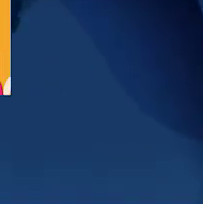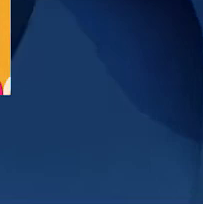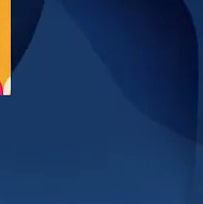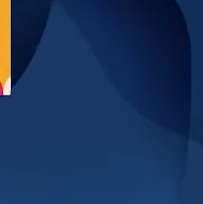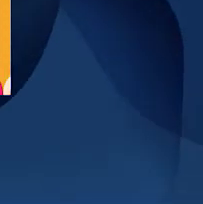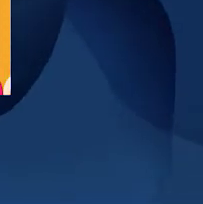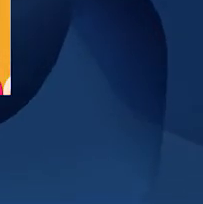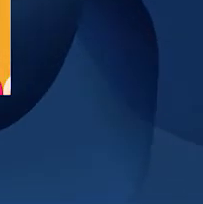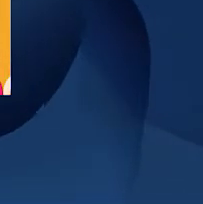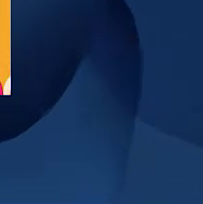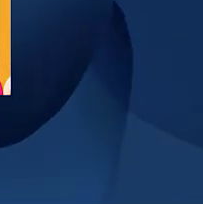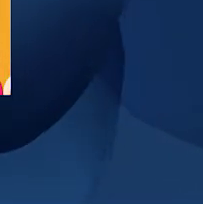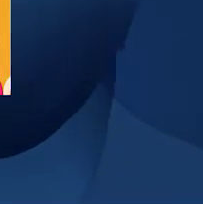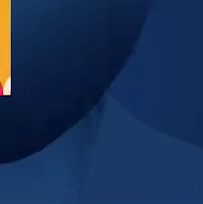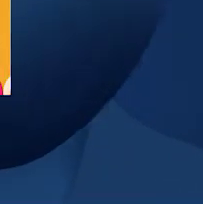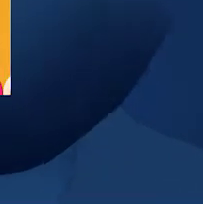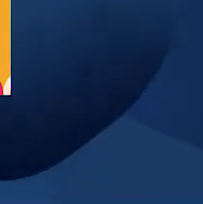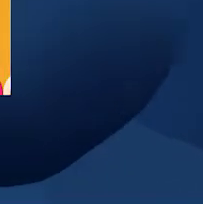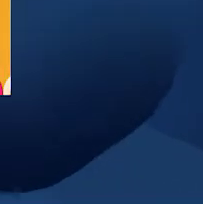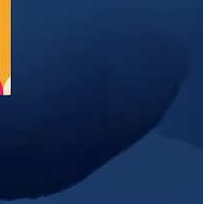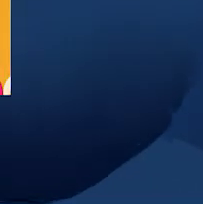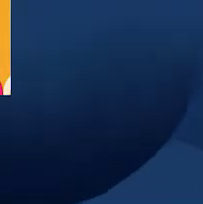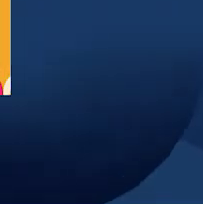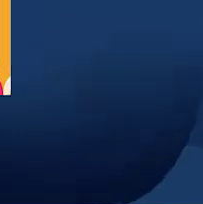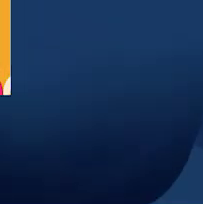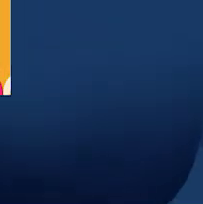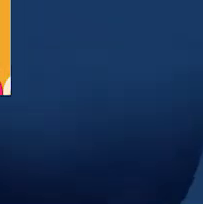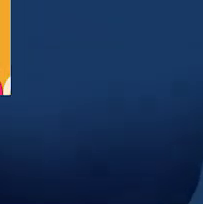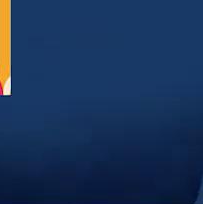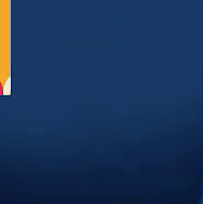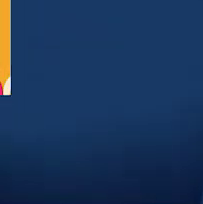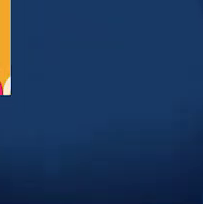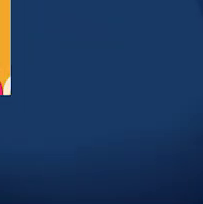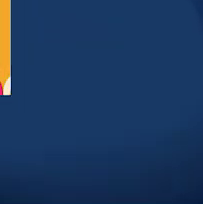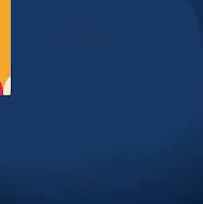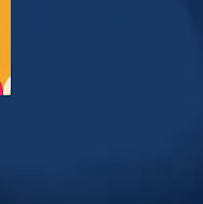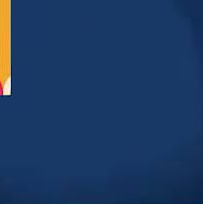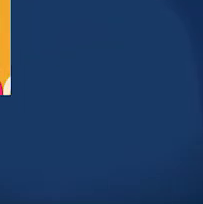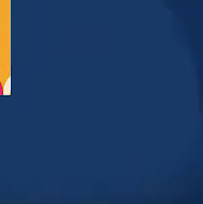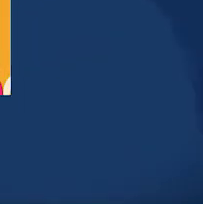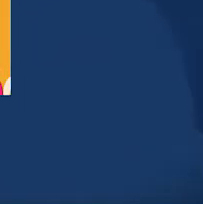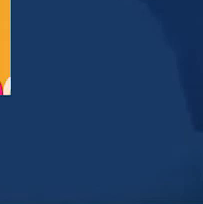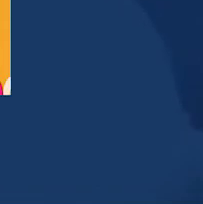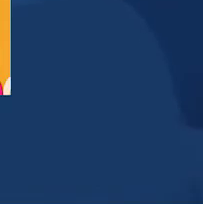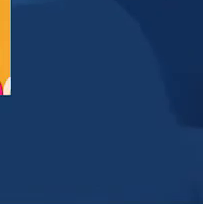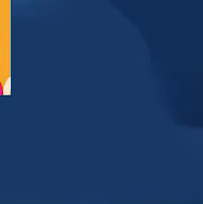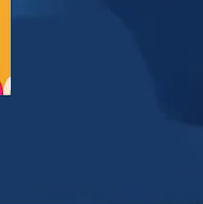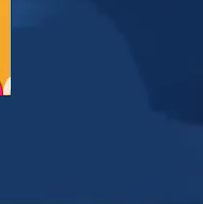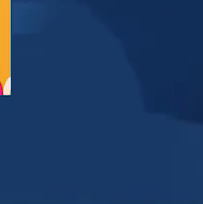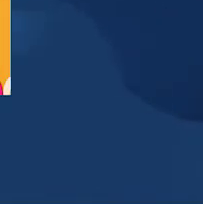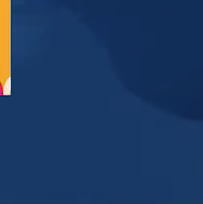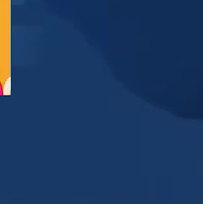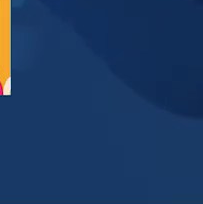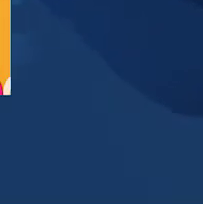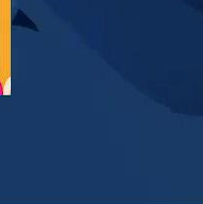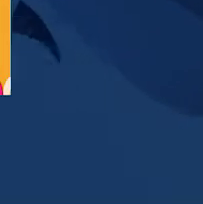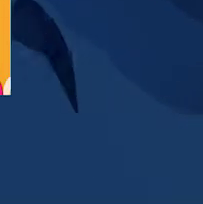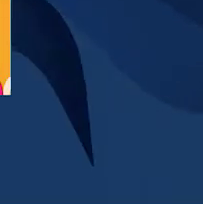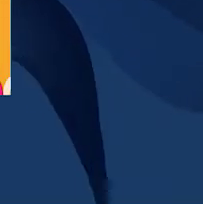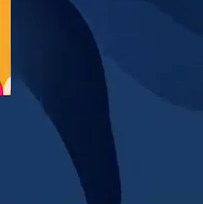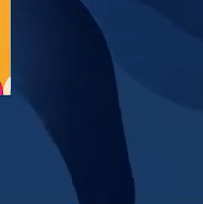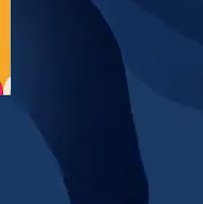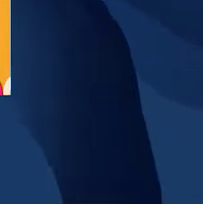ciencia. Y ahora continuamos con el coro, que es muy fácil, y en voz de los mismísimos ángeles